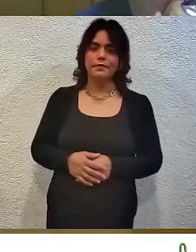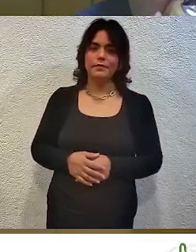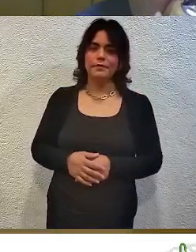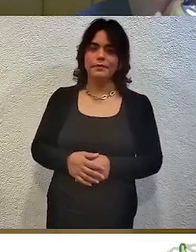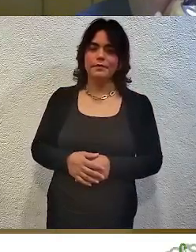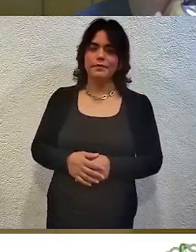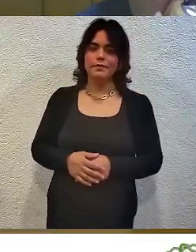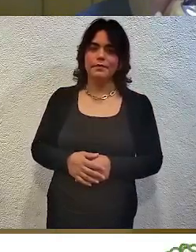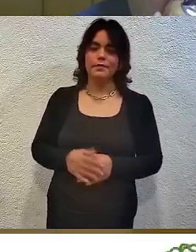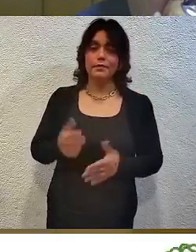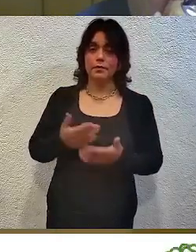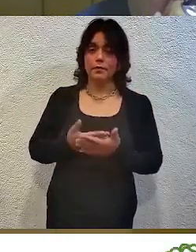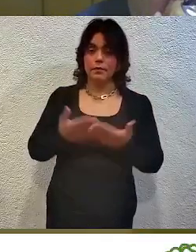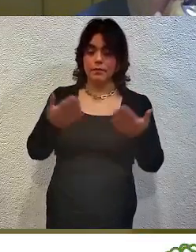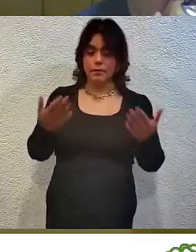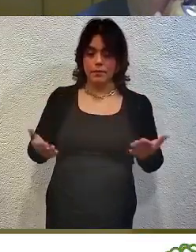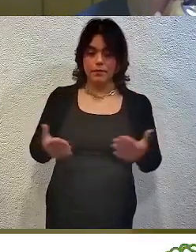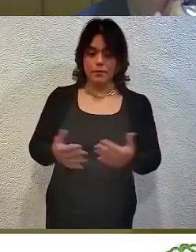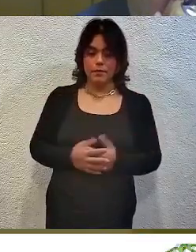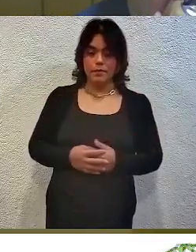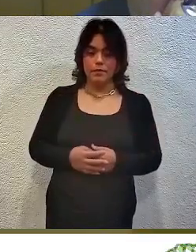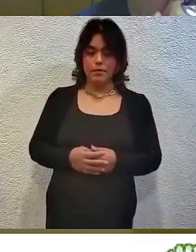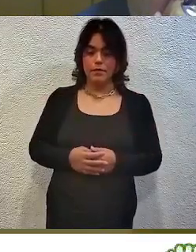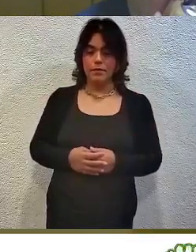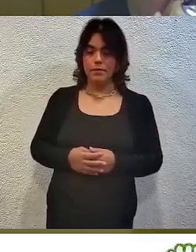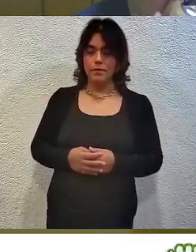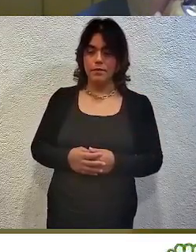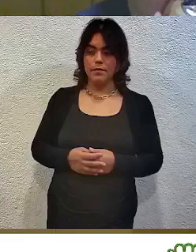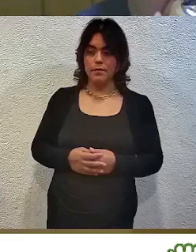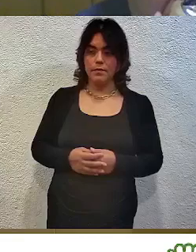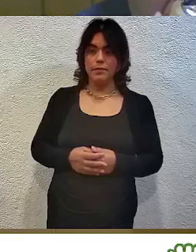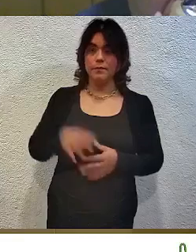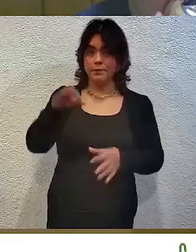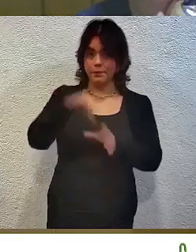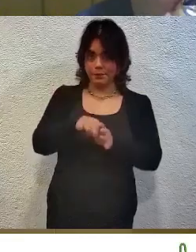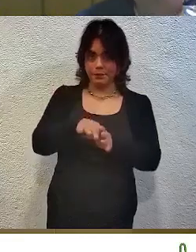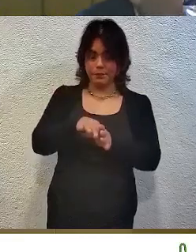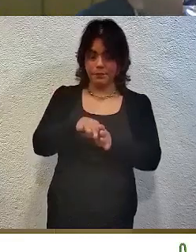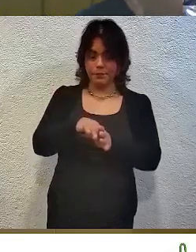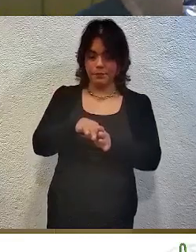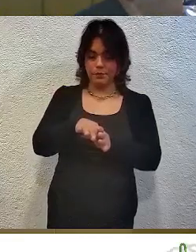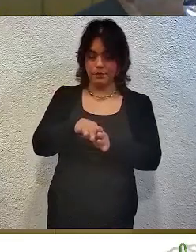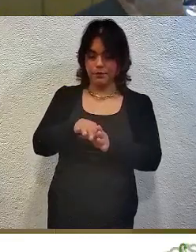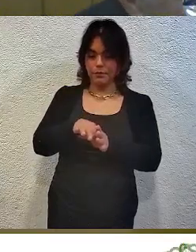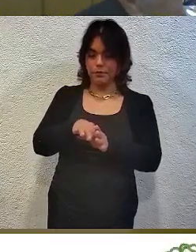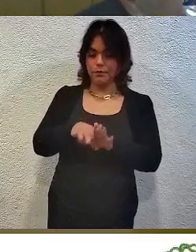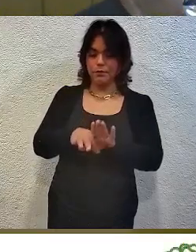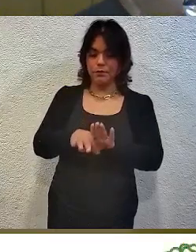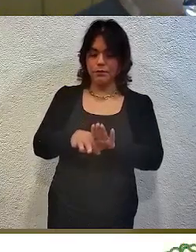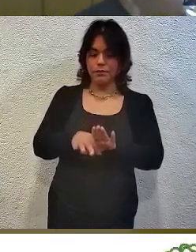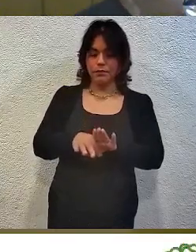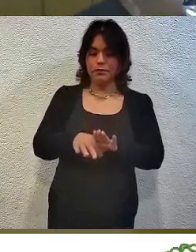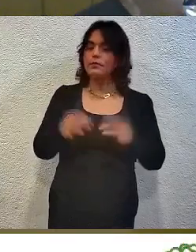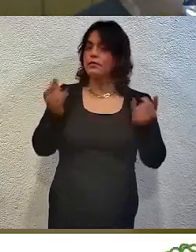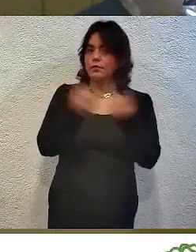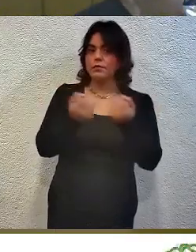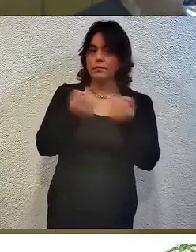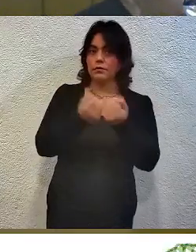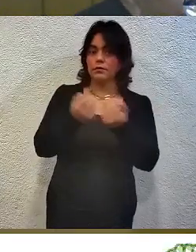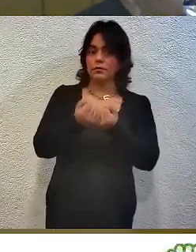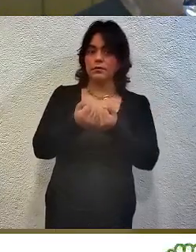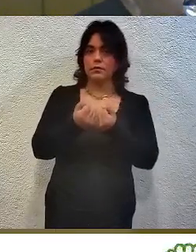Ahora, en el caso de la vía electoral, yo también comparto que hay una serie